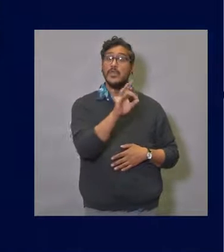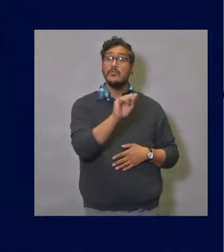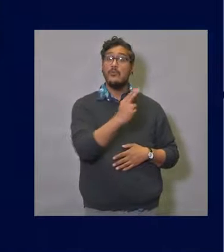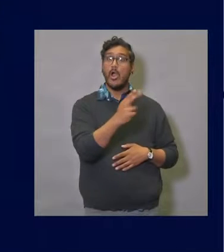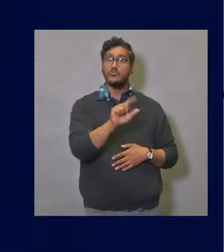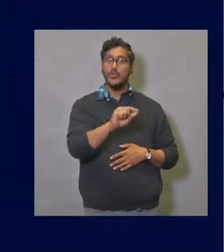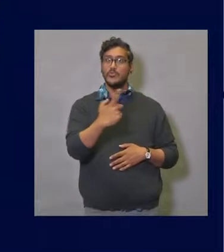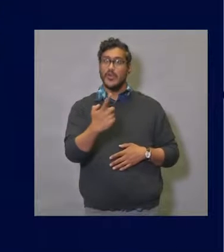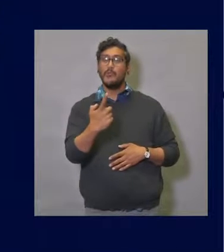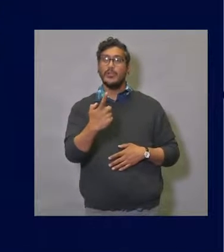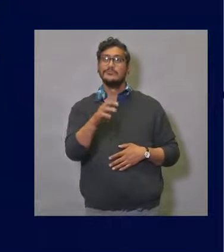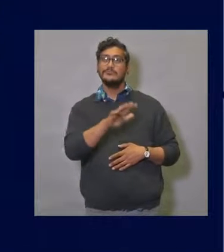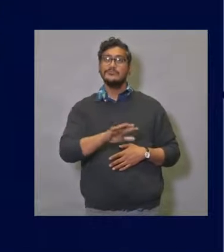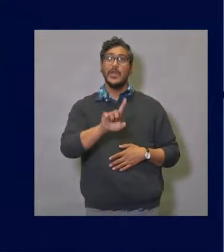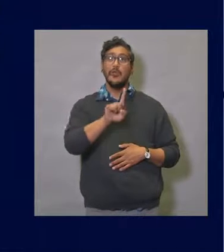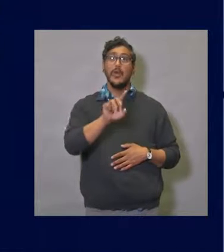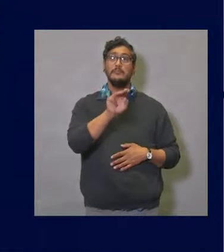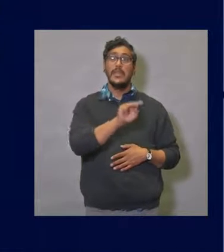2021, aproximadamente